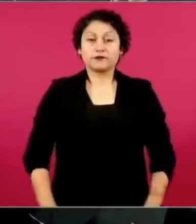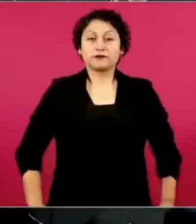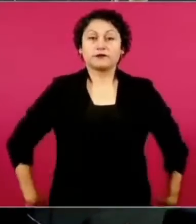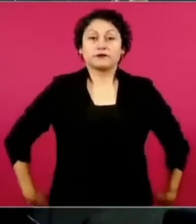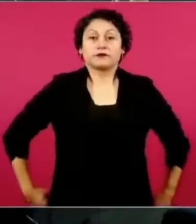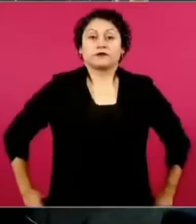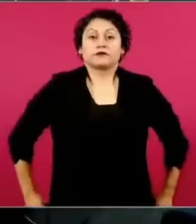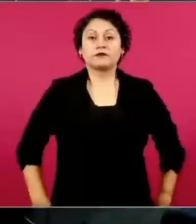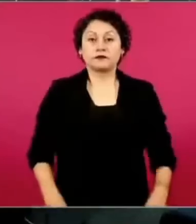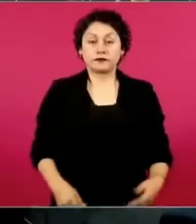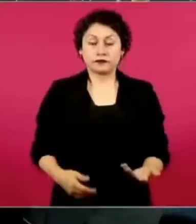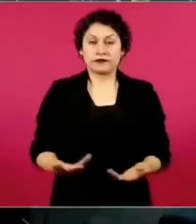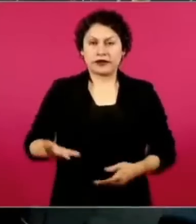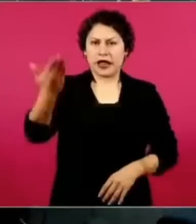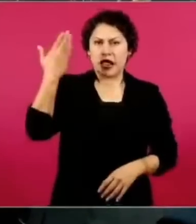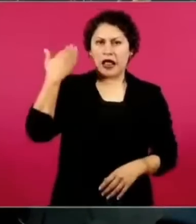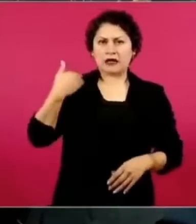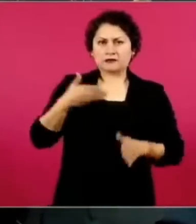nazismo,